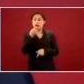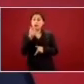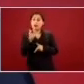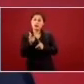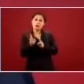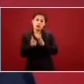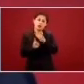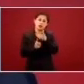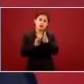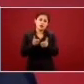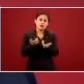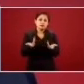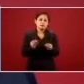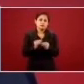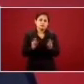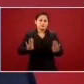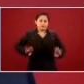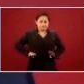de corrido,